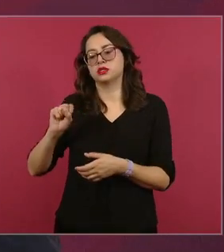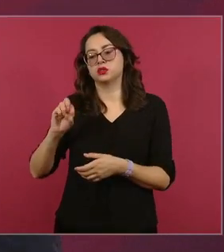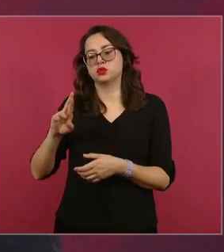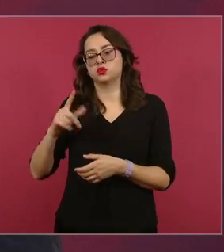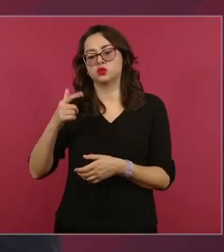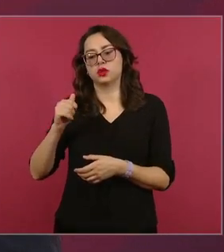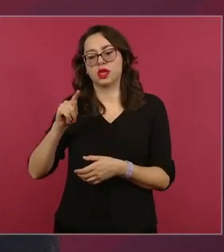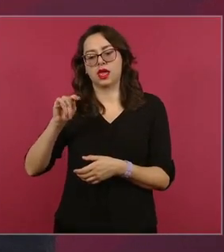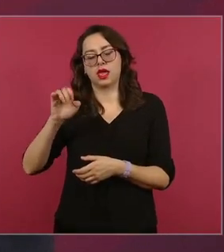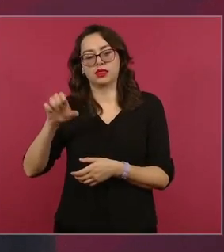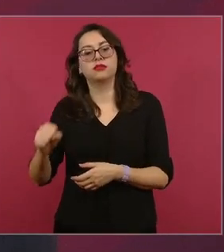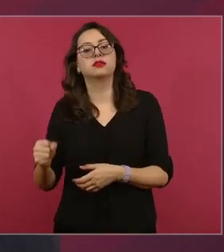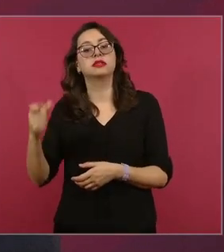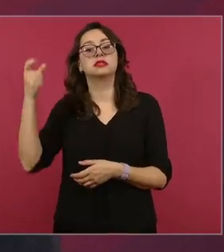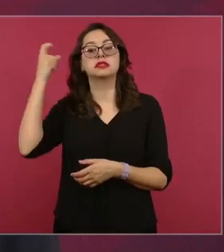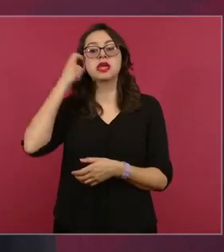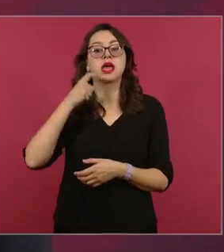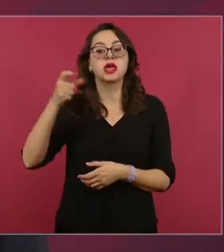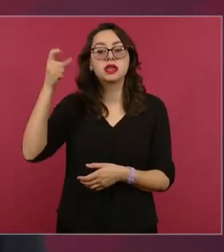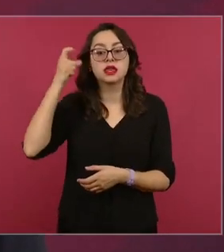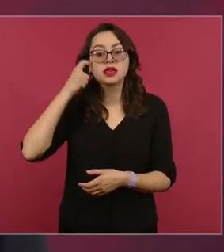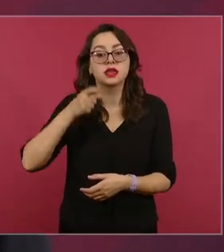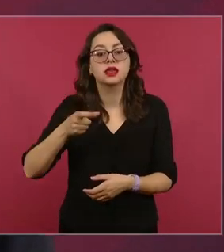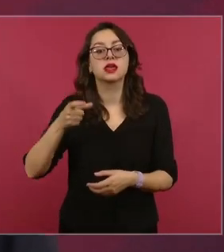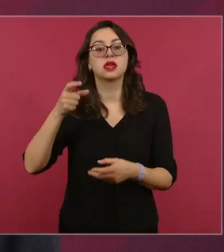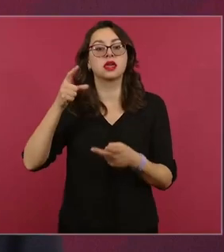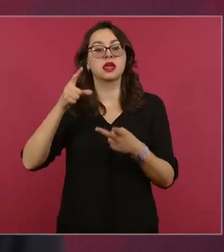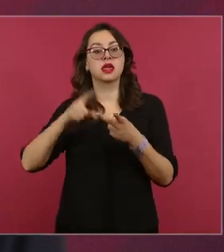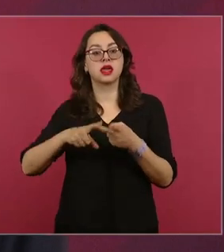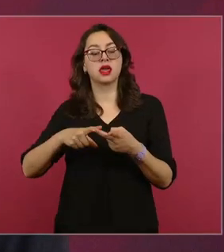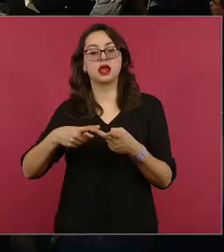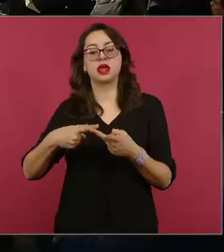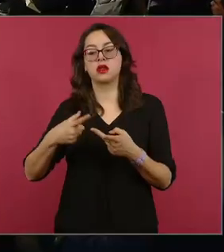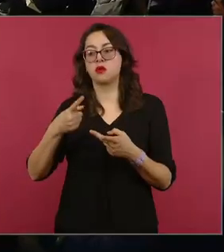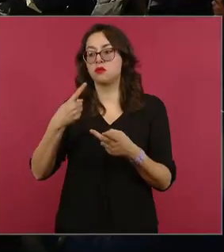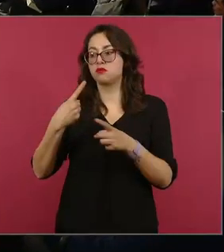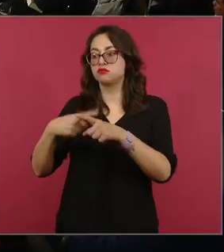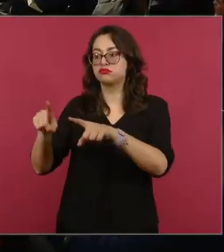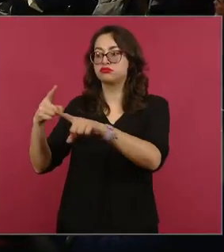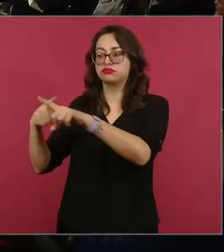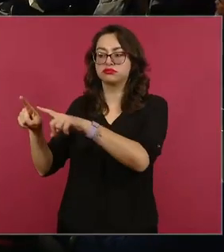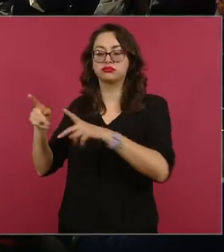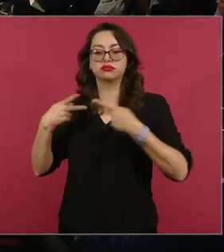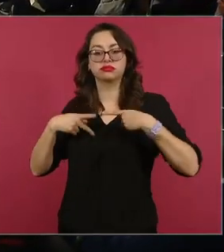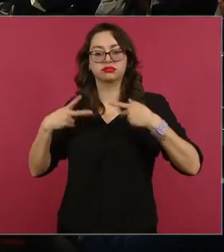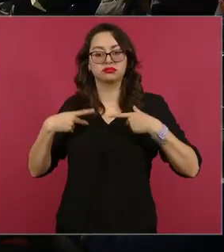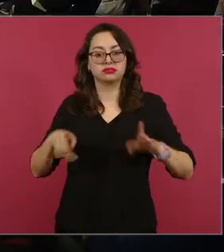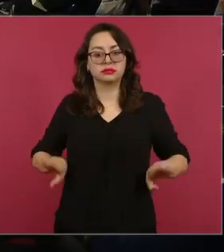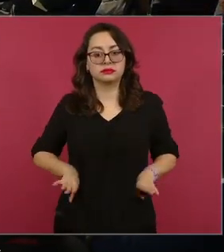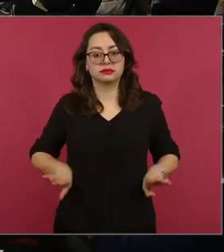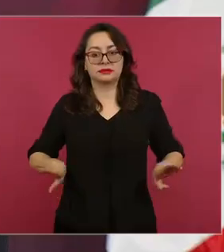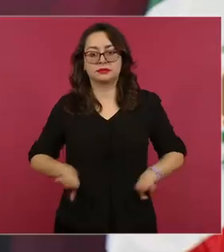Guerrero, de todos esos héroes que lucharon por nuestra independencia, se creó